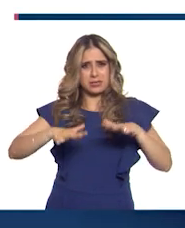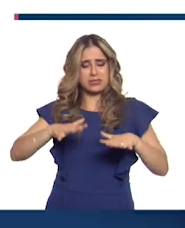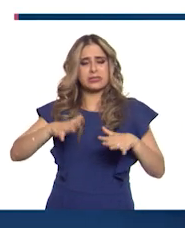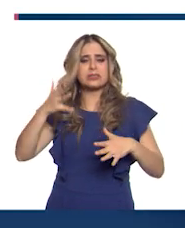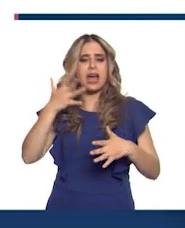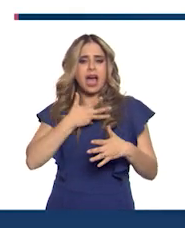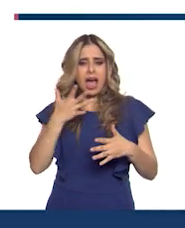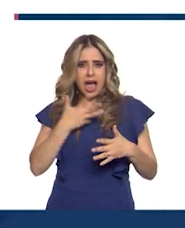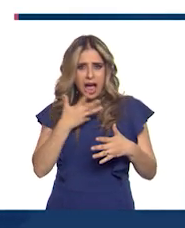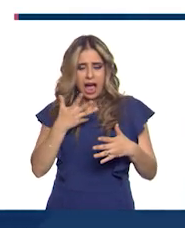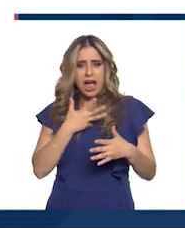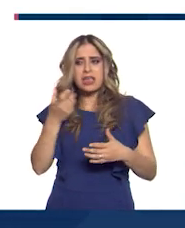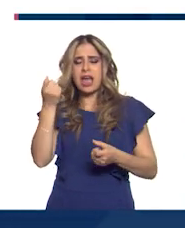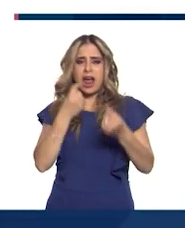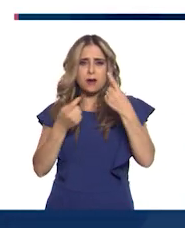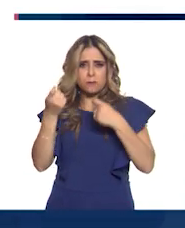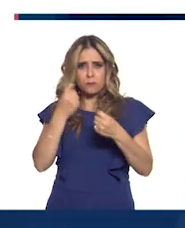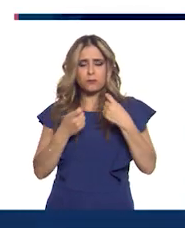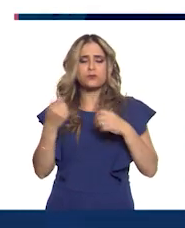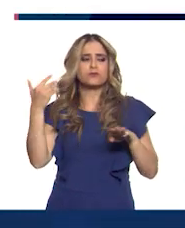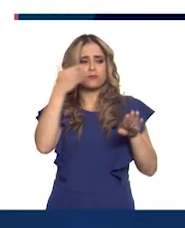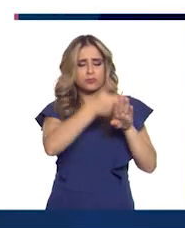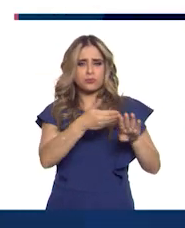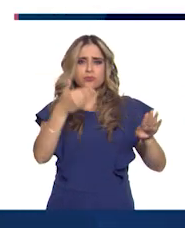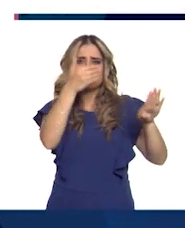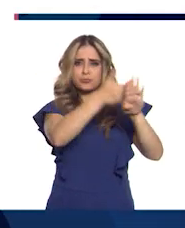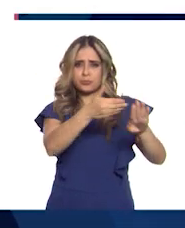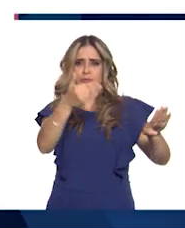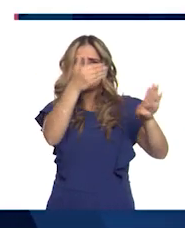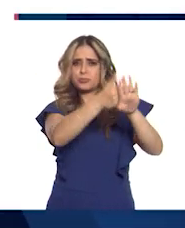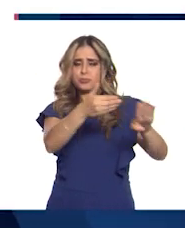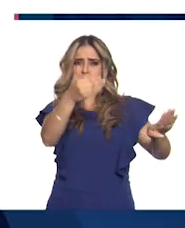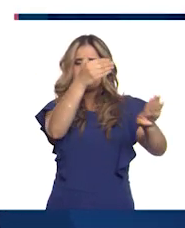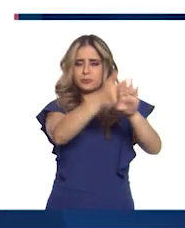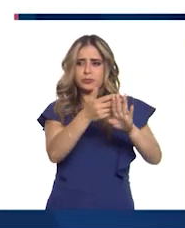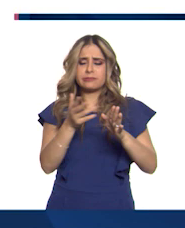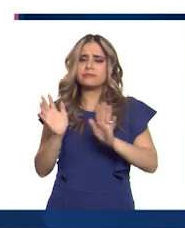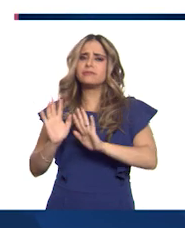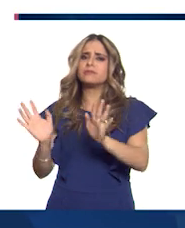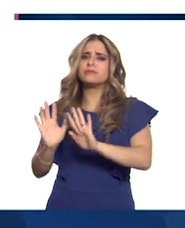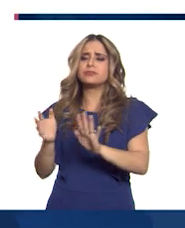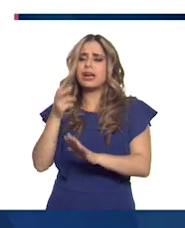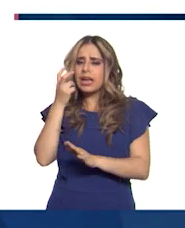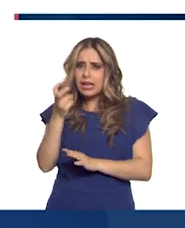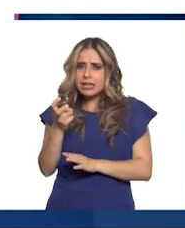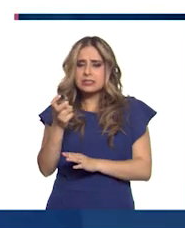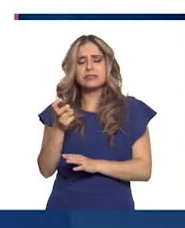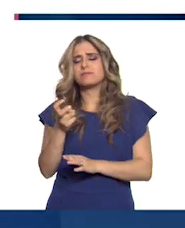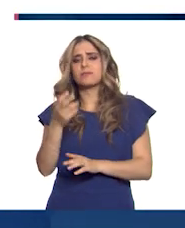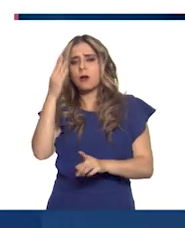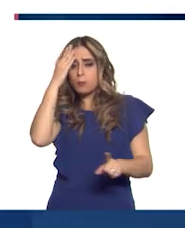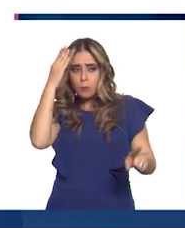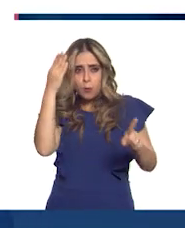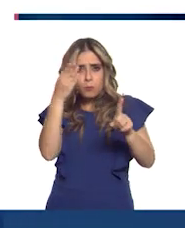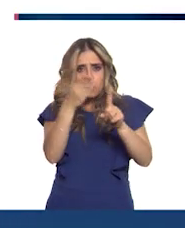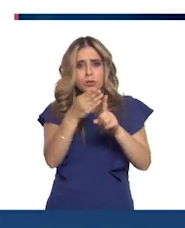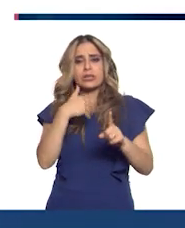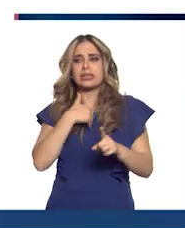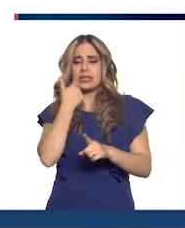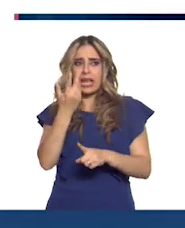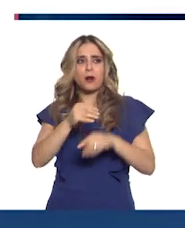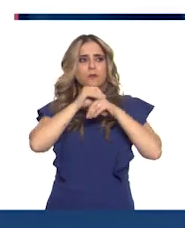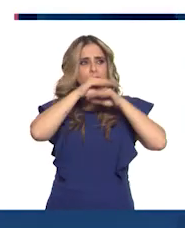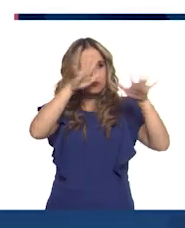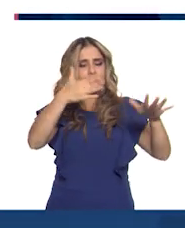plasman contra algunos actores públicos, el propósito original se diluye y deja de estar relacionado con el motivo